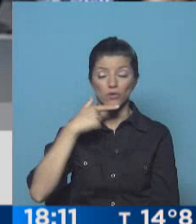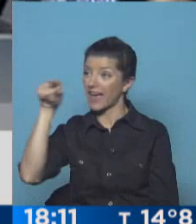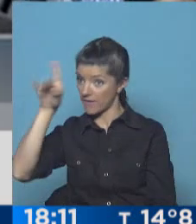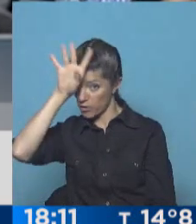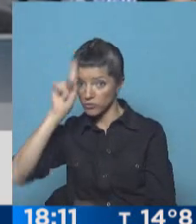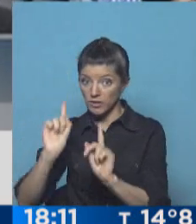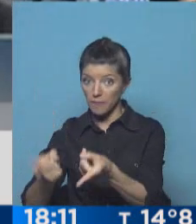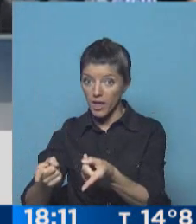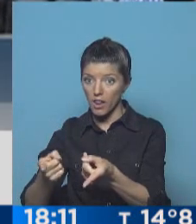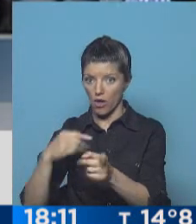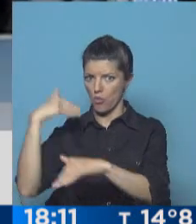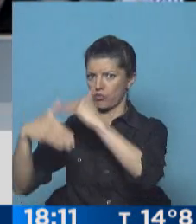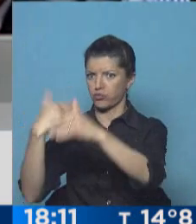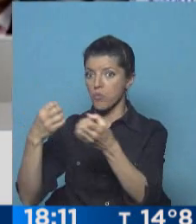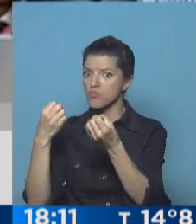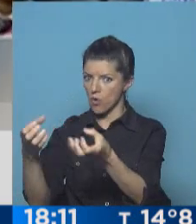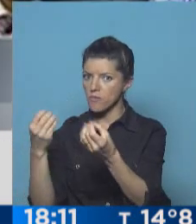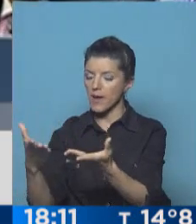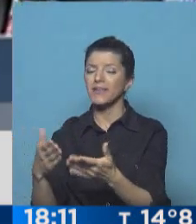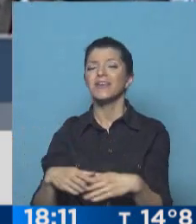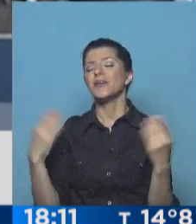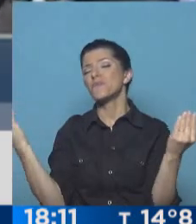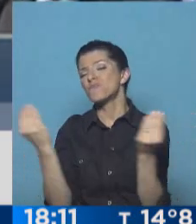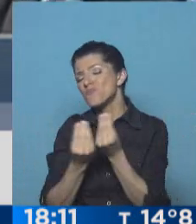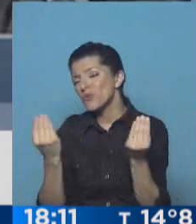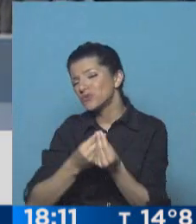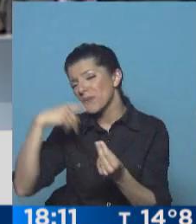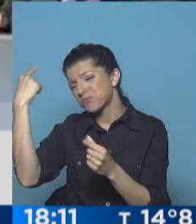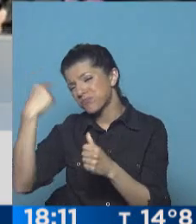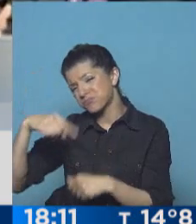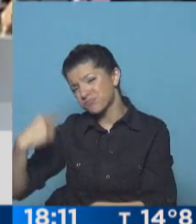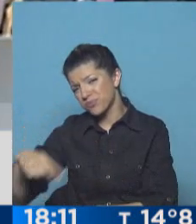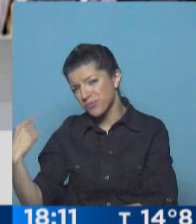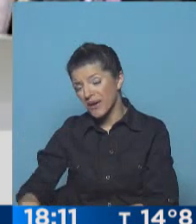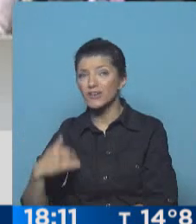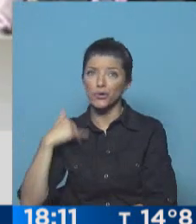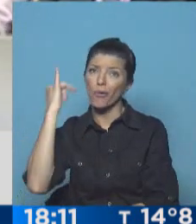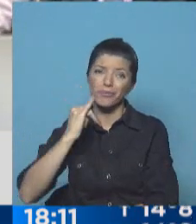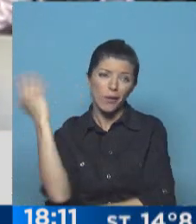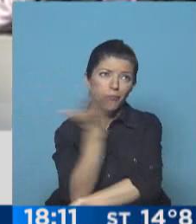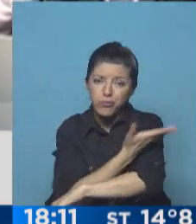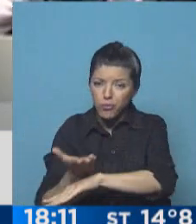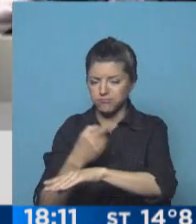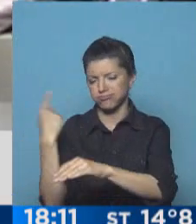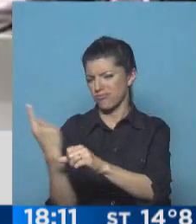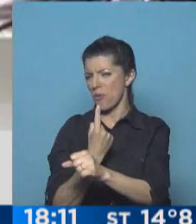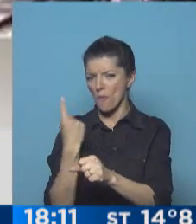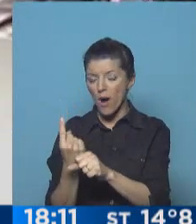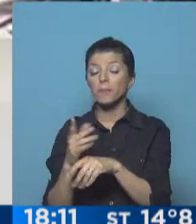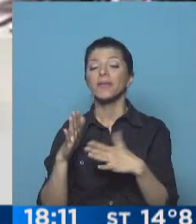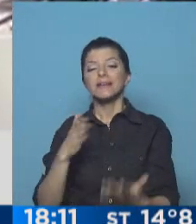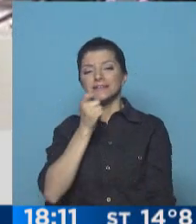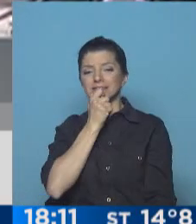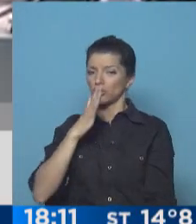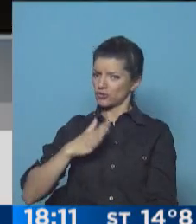muy adelantado, y tantas, pero tantas cosas que sería largo de enumerar. Yo creo que si hiciéramos actos